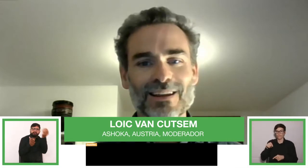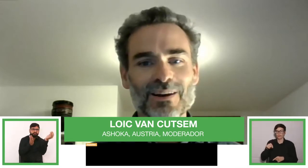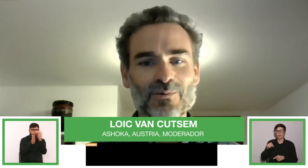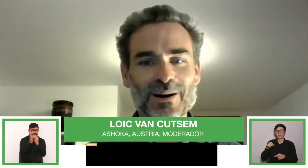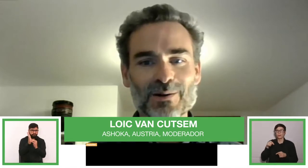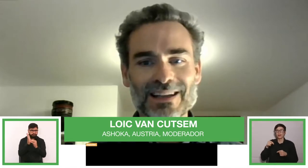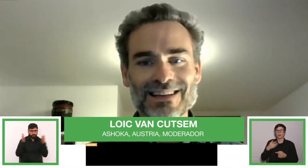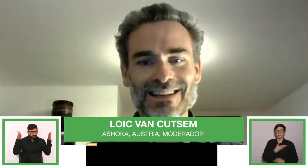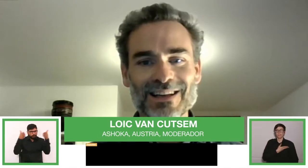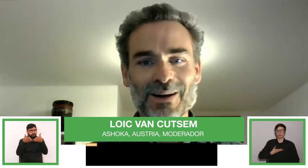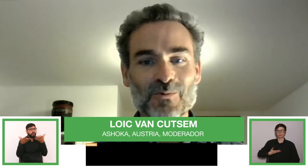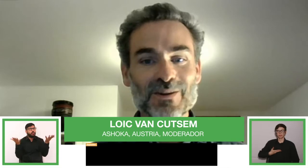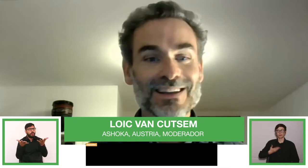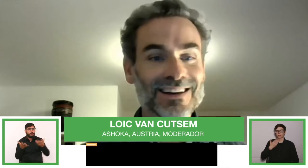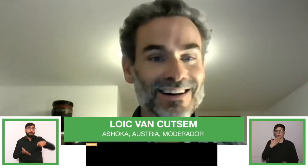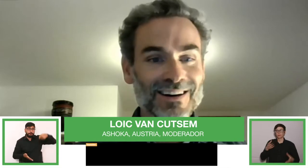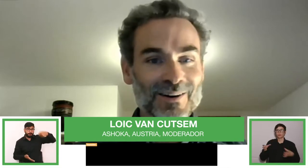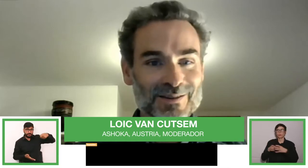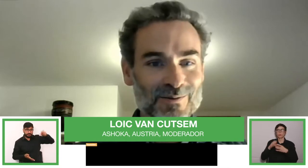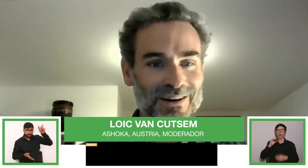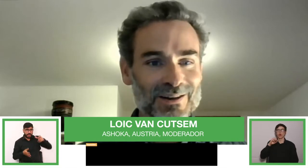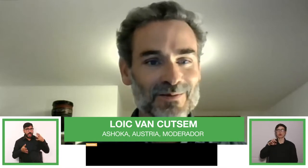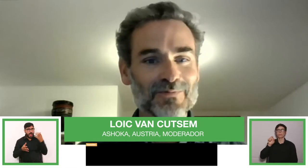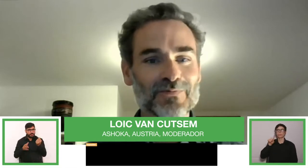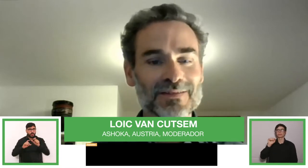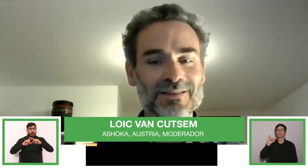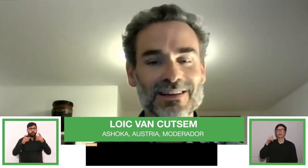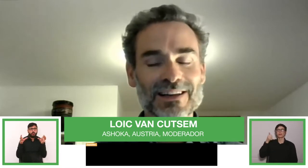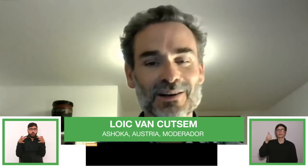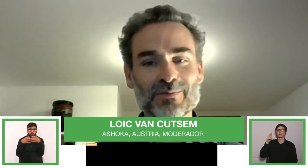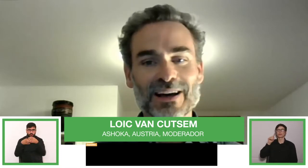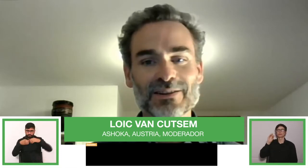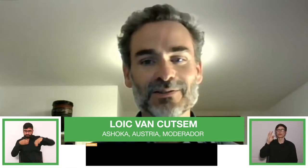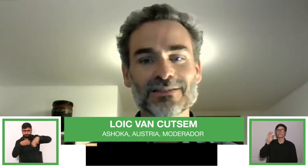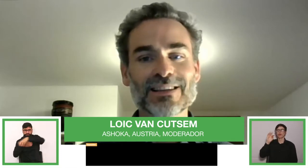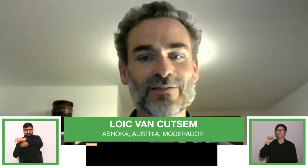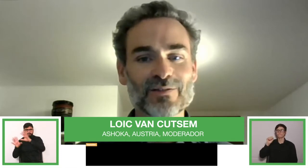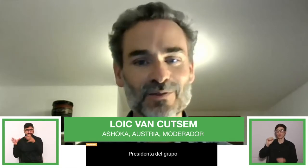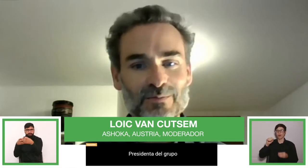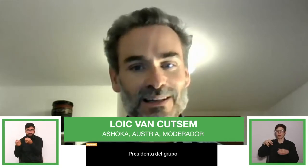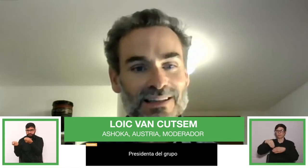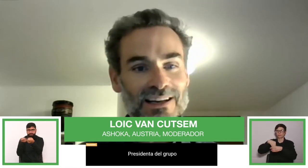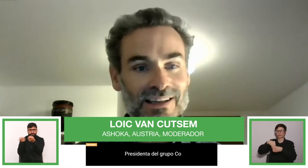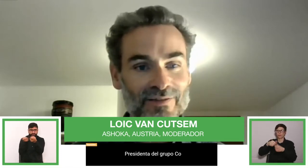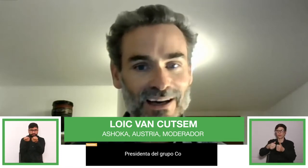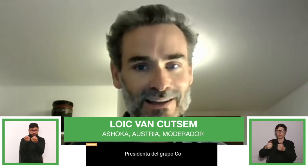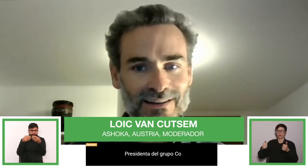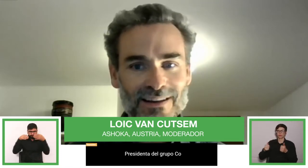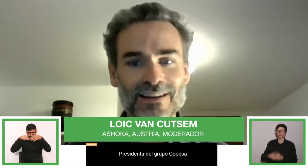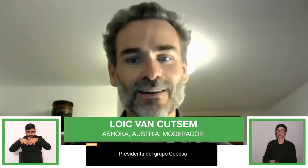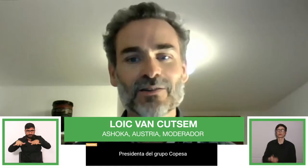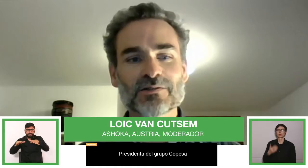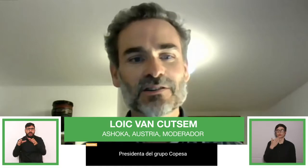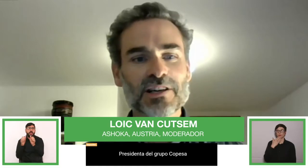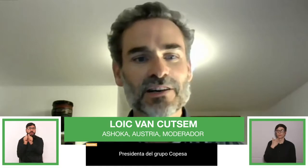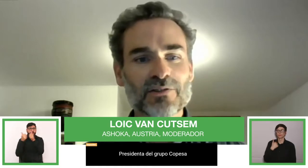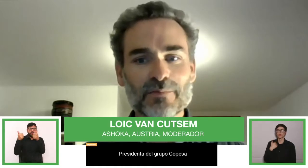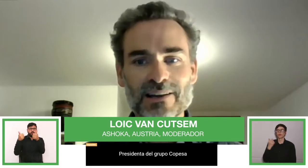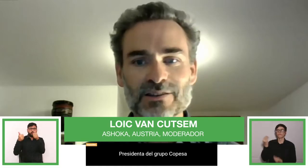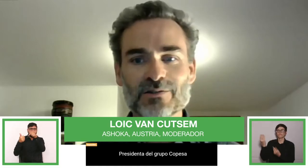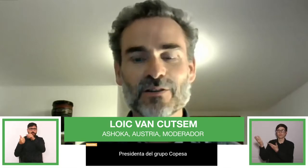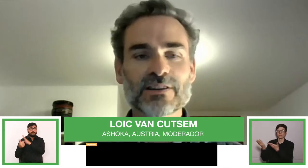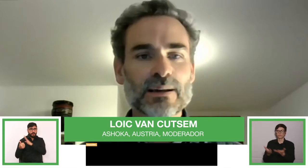COPESA y miembro del directorio SOFOFA. Bienvenida, Catalina. También damos la bienvenida a Nev Gul Pilsen